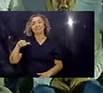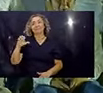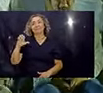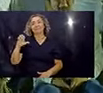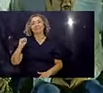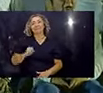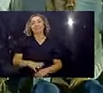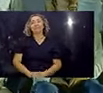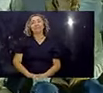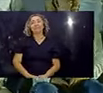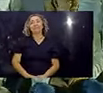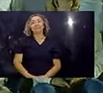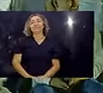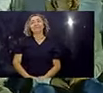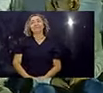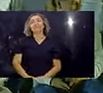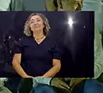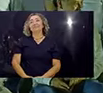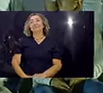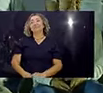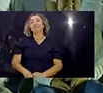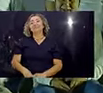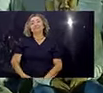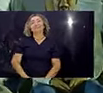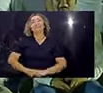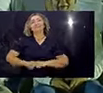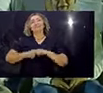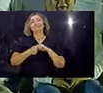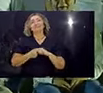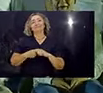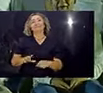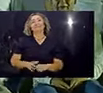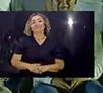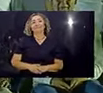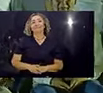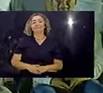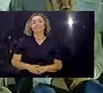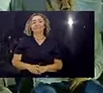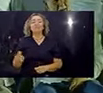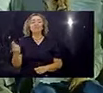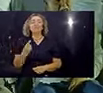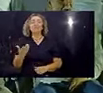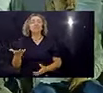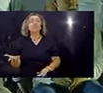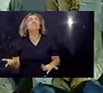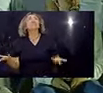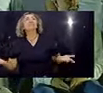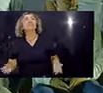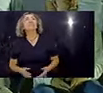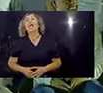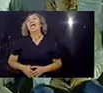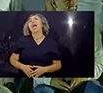es quién es de Qué partido es